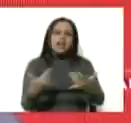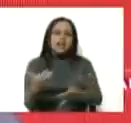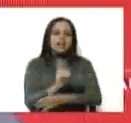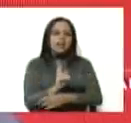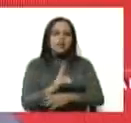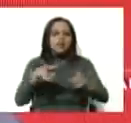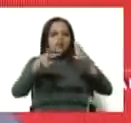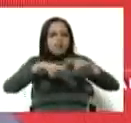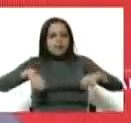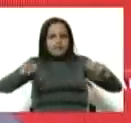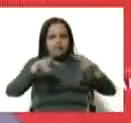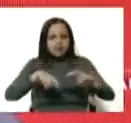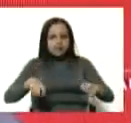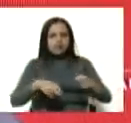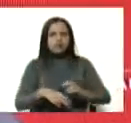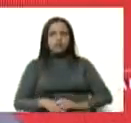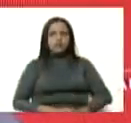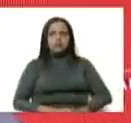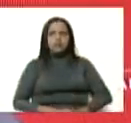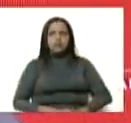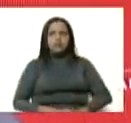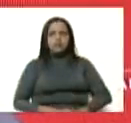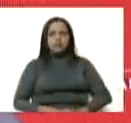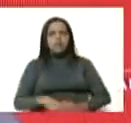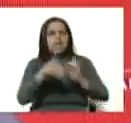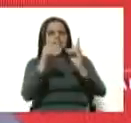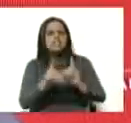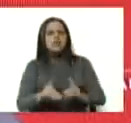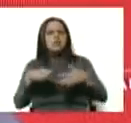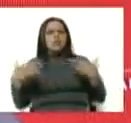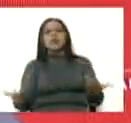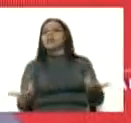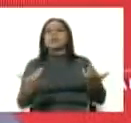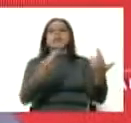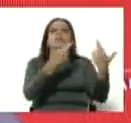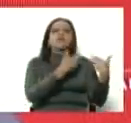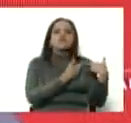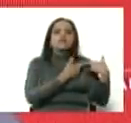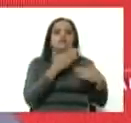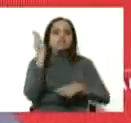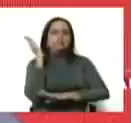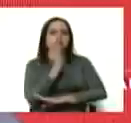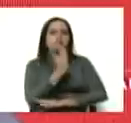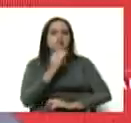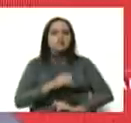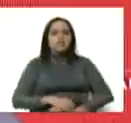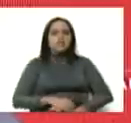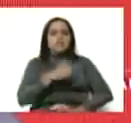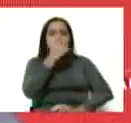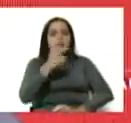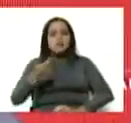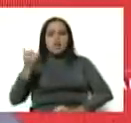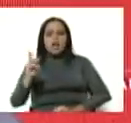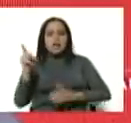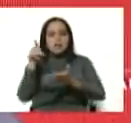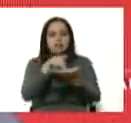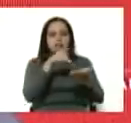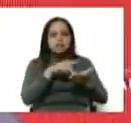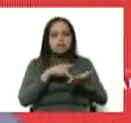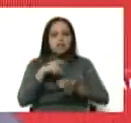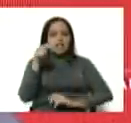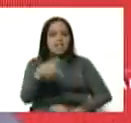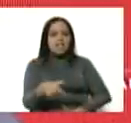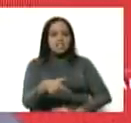una investigación con miras a determinar las responsabilidades penales de quienes están participando en